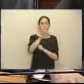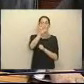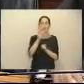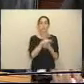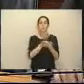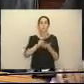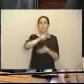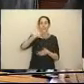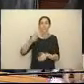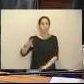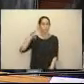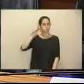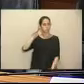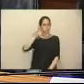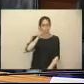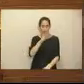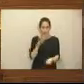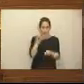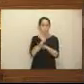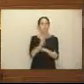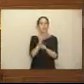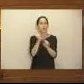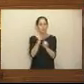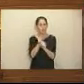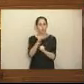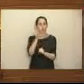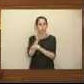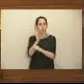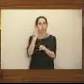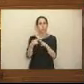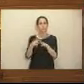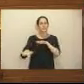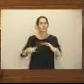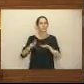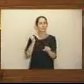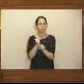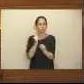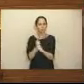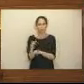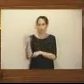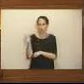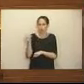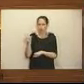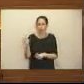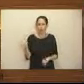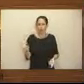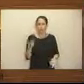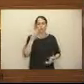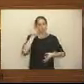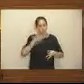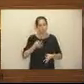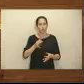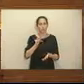para invertir en empleo, para invertir en políticas activas de empleo. Y es verdad que, a medida